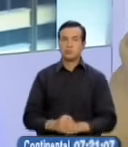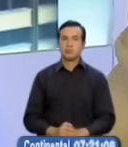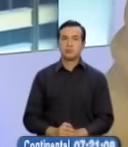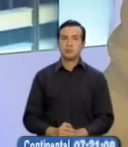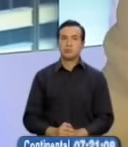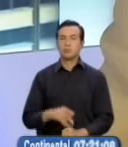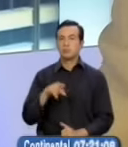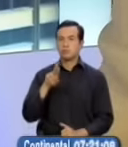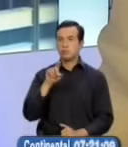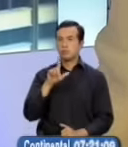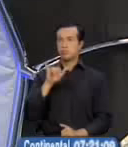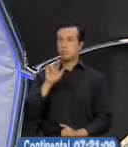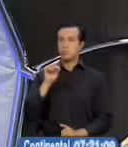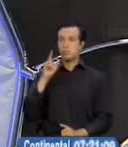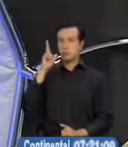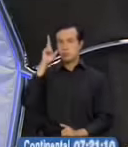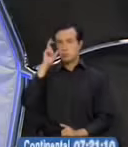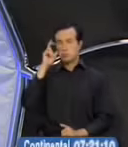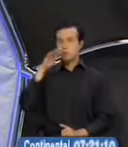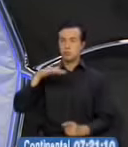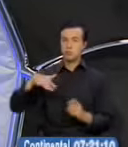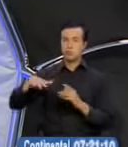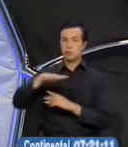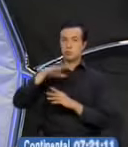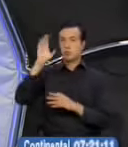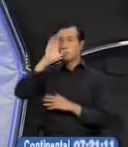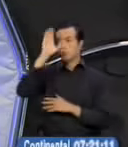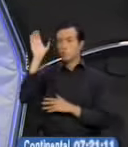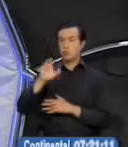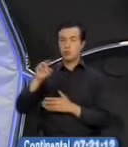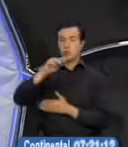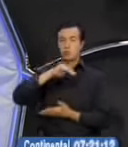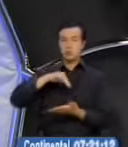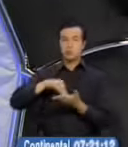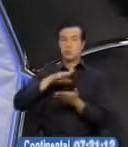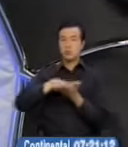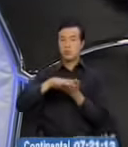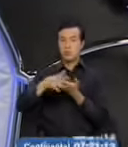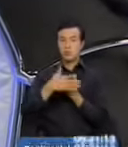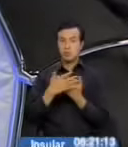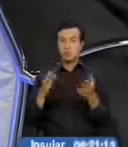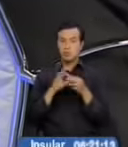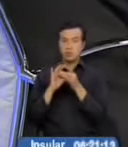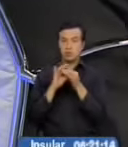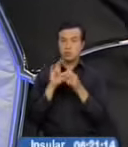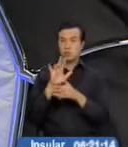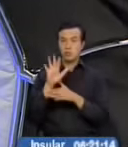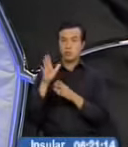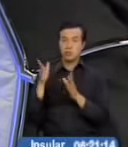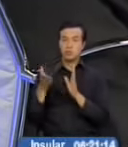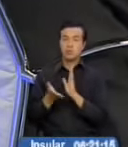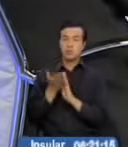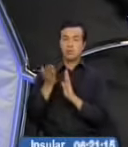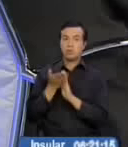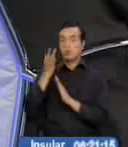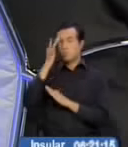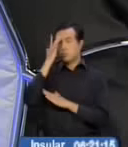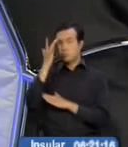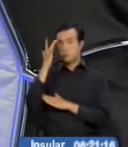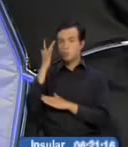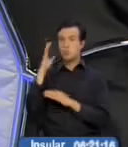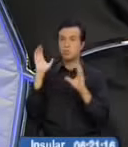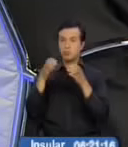A Paulina, ¿no? Creo que en las zonas de la costa, en particular en Manabí y Los Ríos, Alianza País logró una presencia porque quitó a